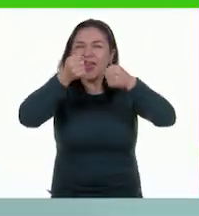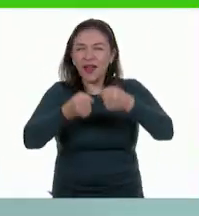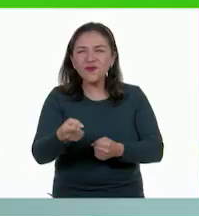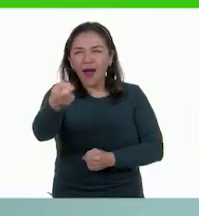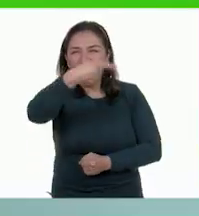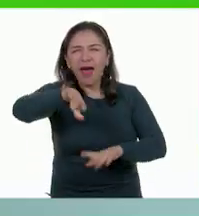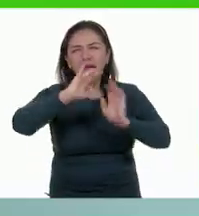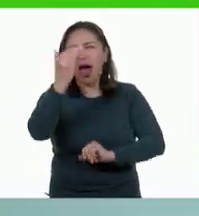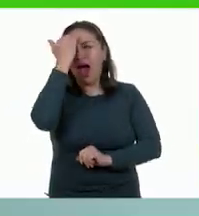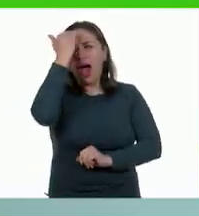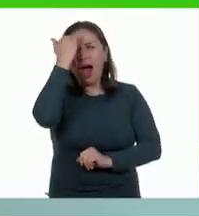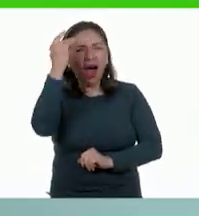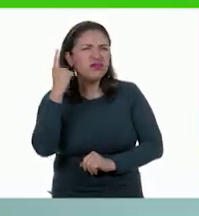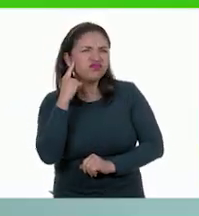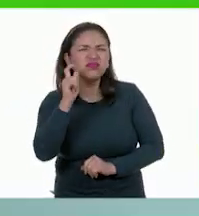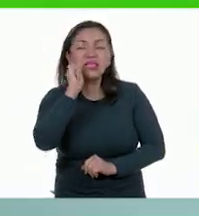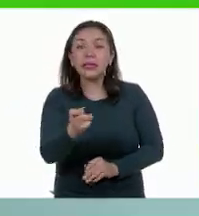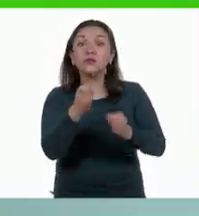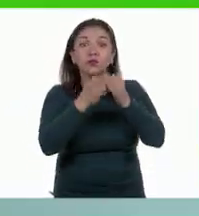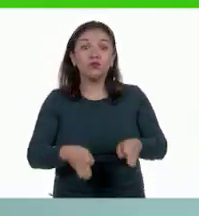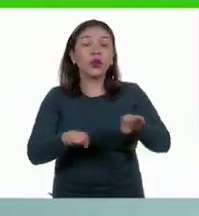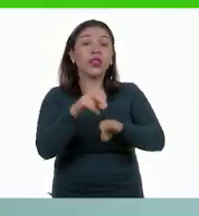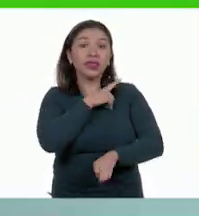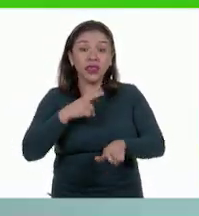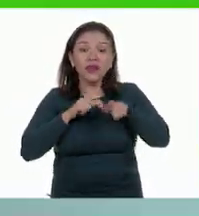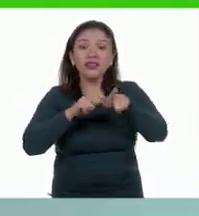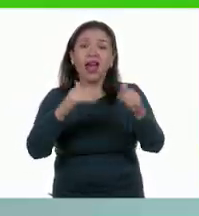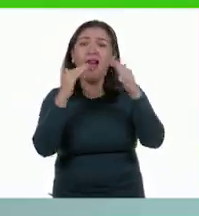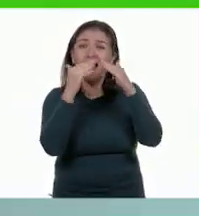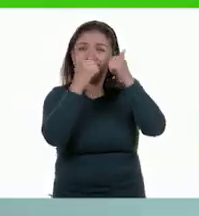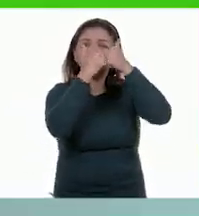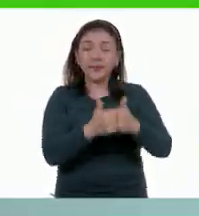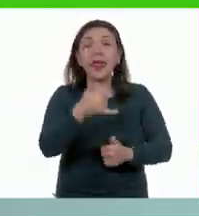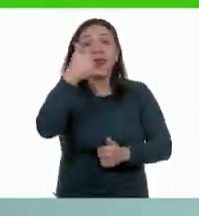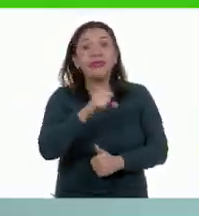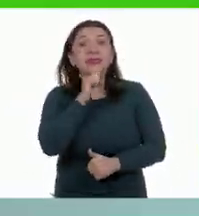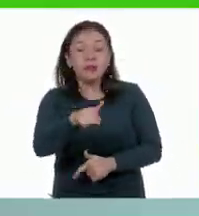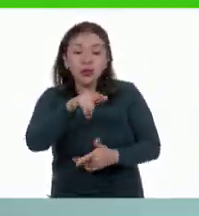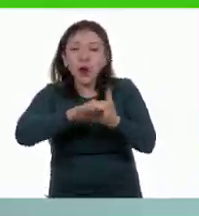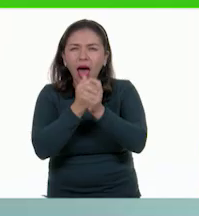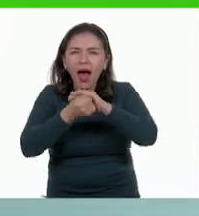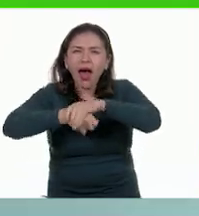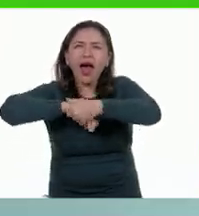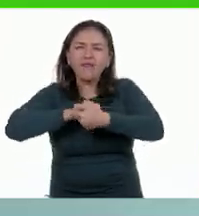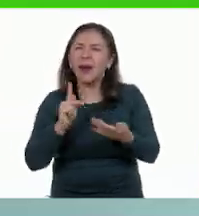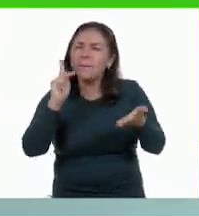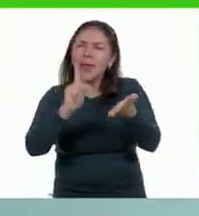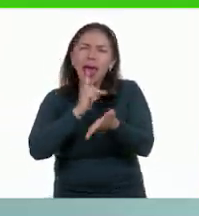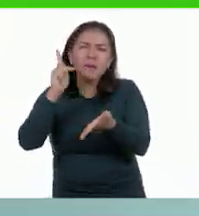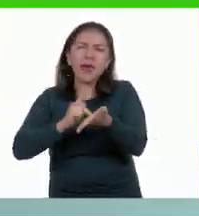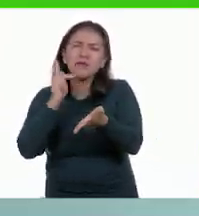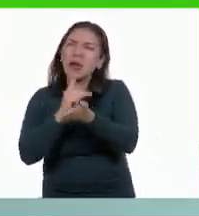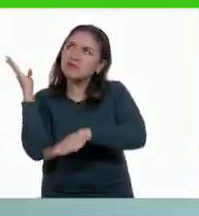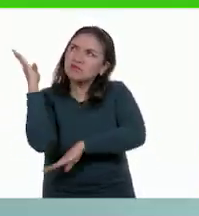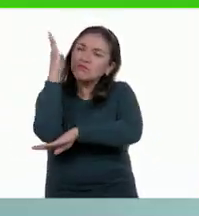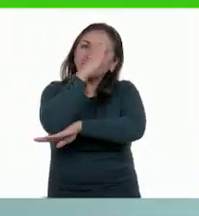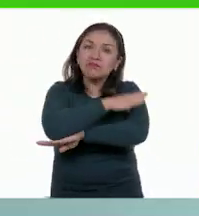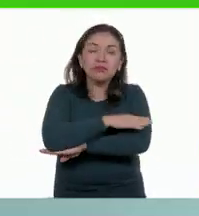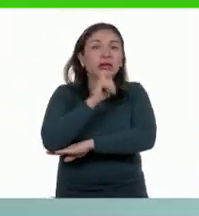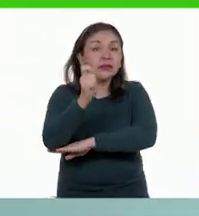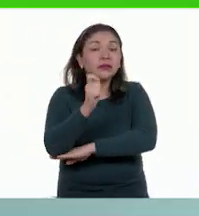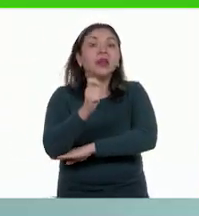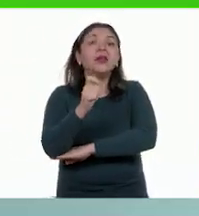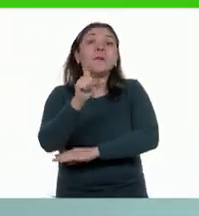Seguramente has escuchado que es importante seguir en casa y lavarnos las manos muchas veces al día